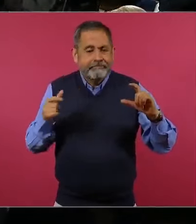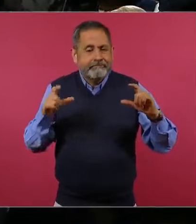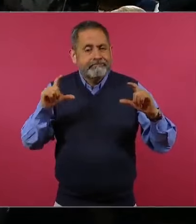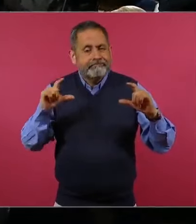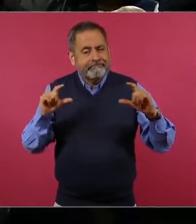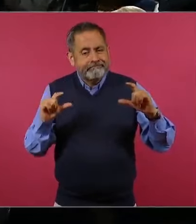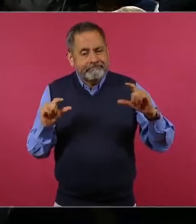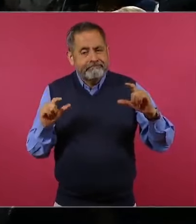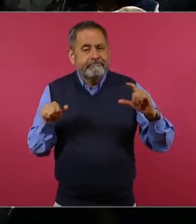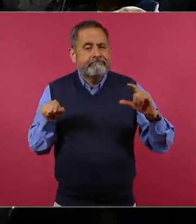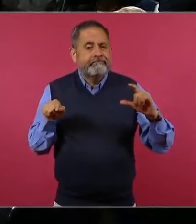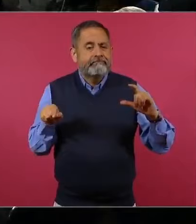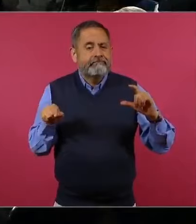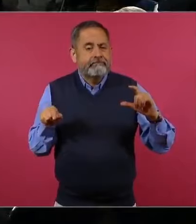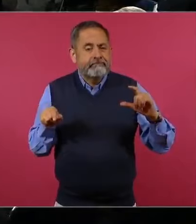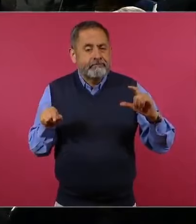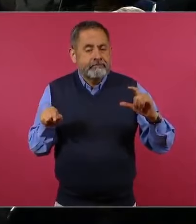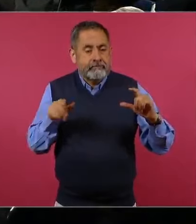cierto